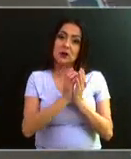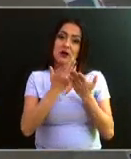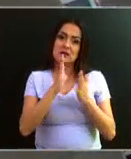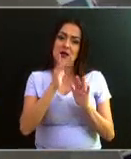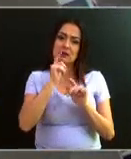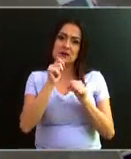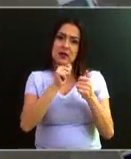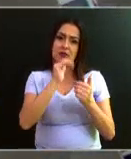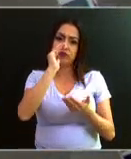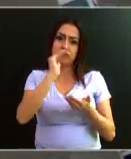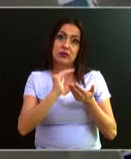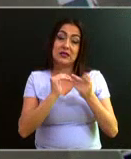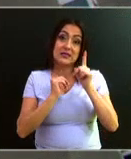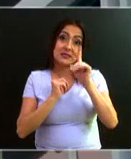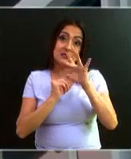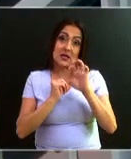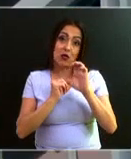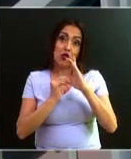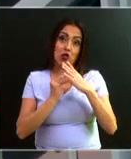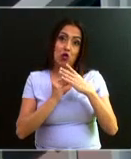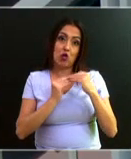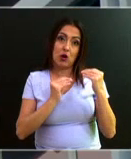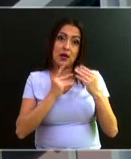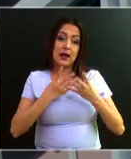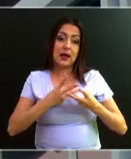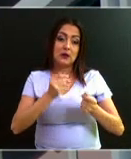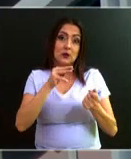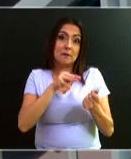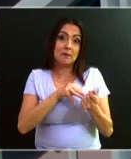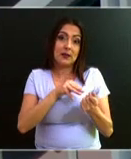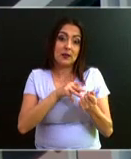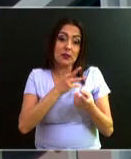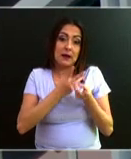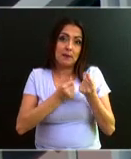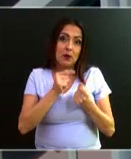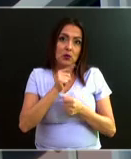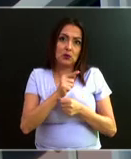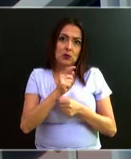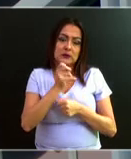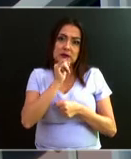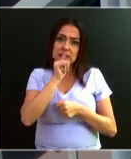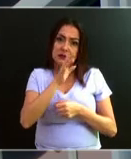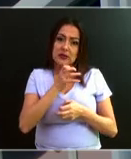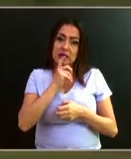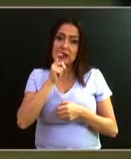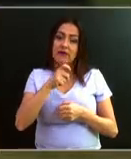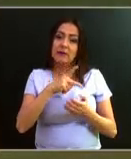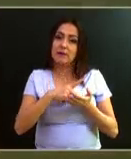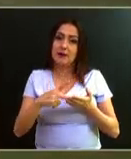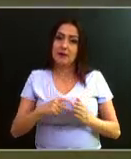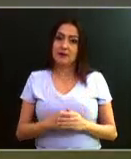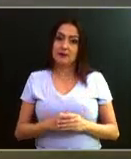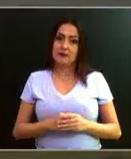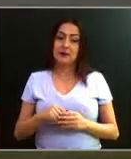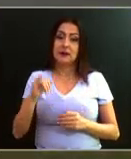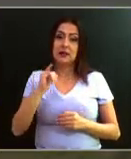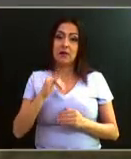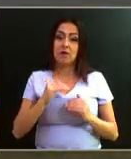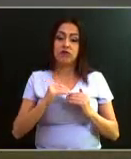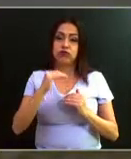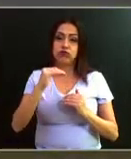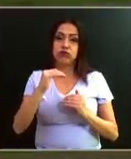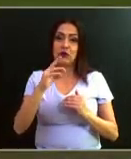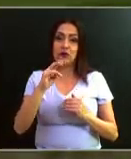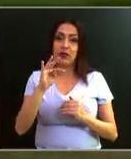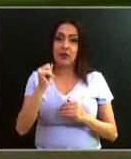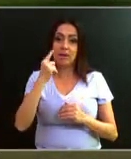eliminó el deducible de $100 en gastos médicos del producto, así que no se tendrá que pagar, y además de que se aumentaron la